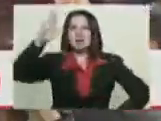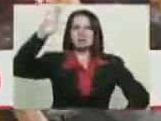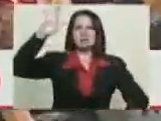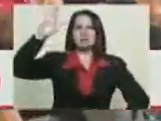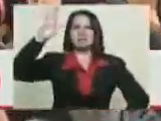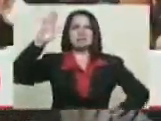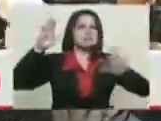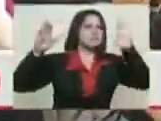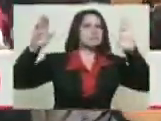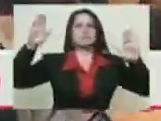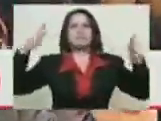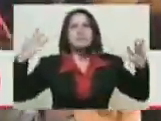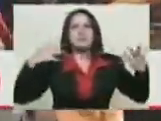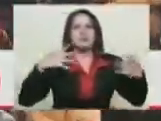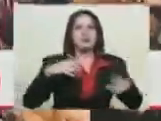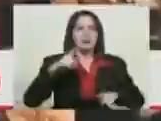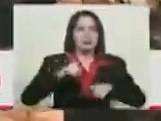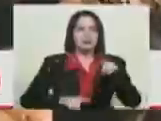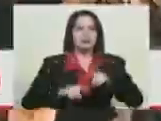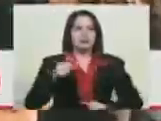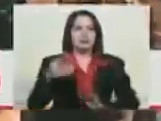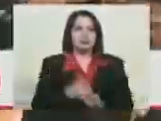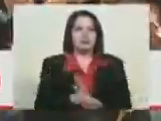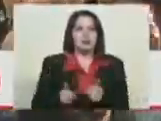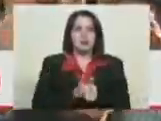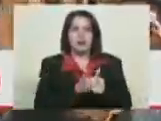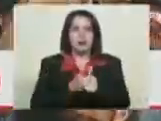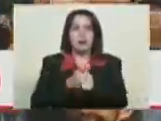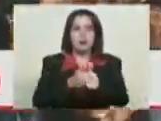Levanten la mano los apóstoles de Hugo Chávez.